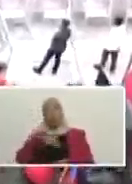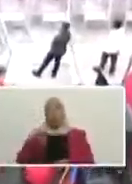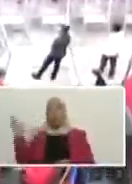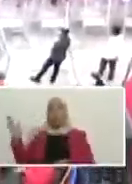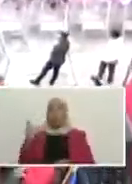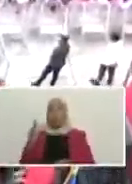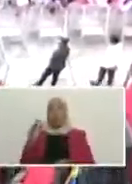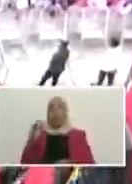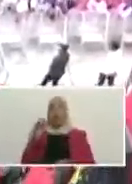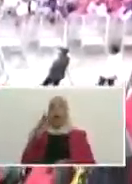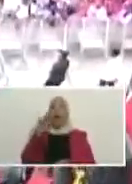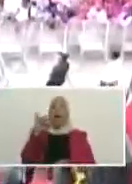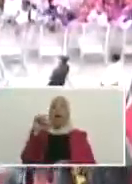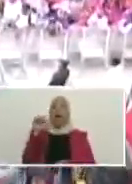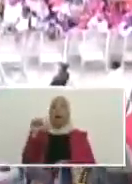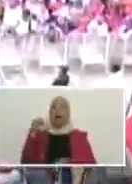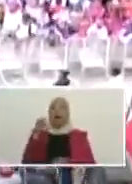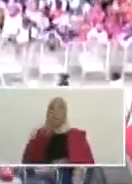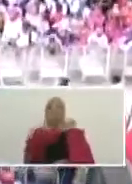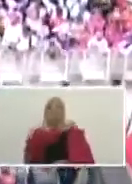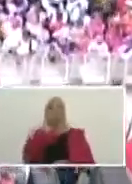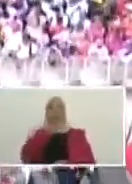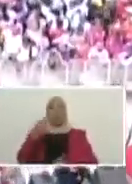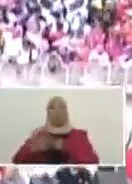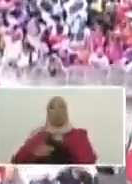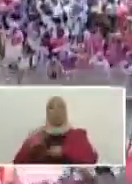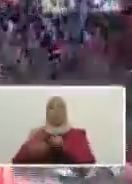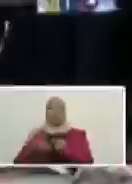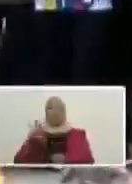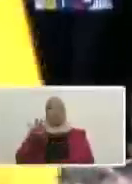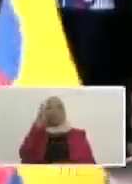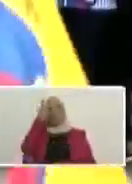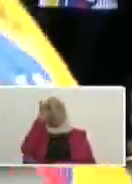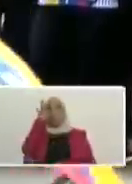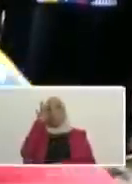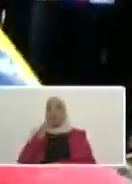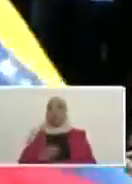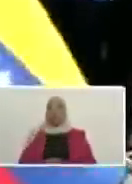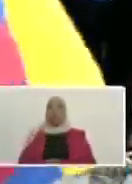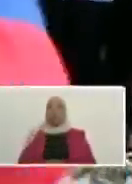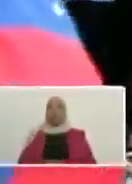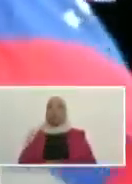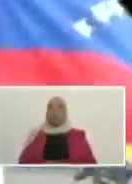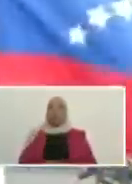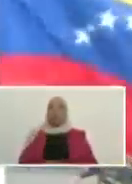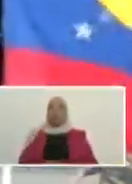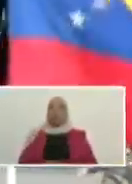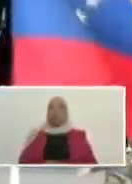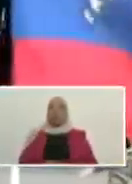Arias, comandante revolucionario del 4 de febrero.